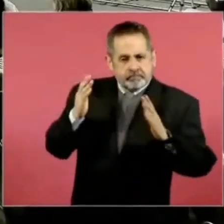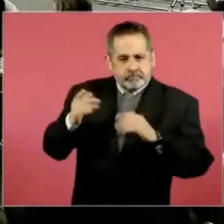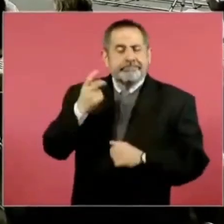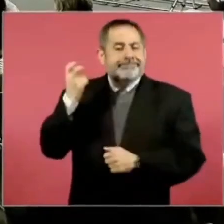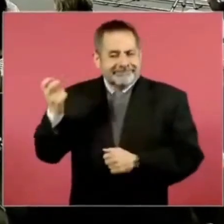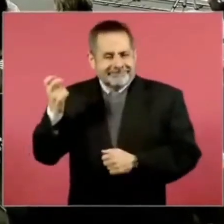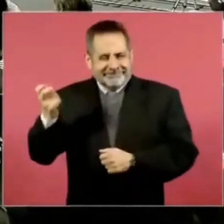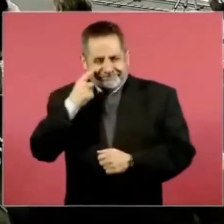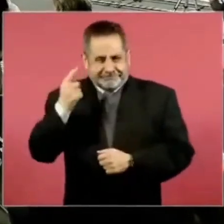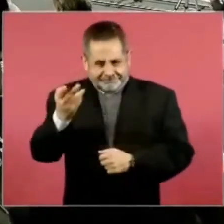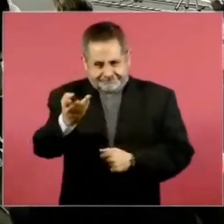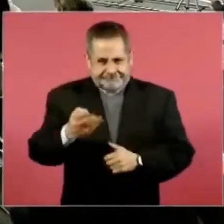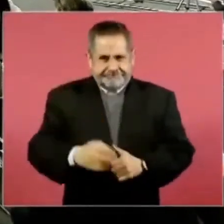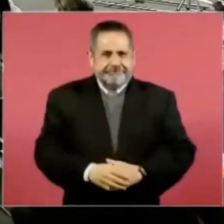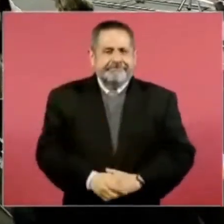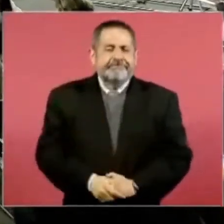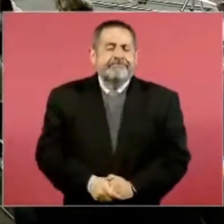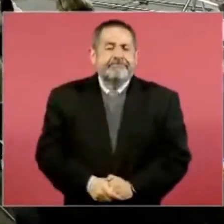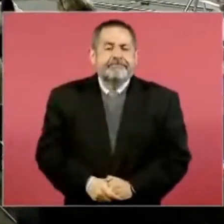refiero.